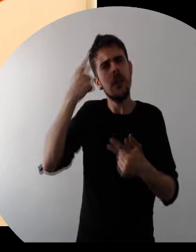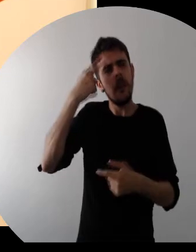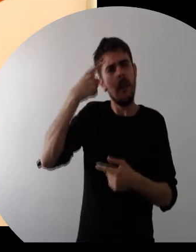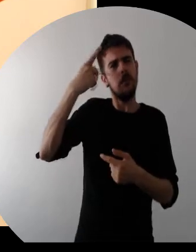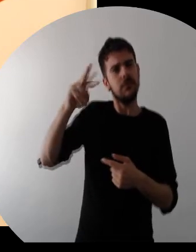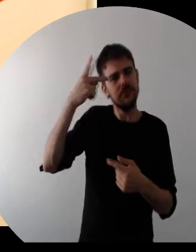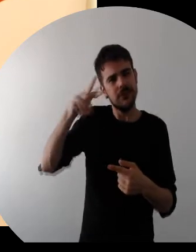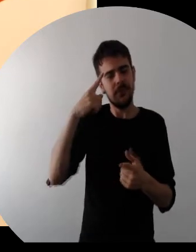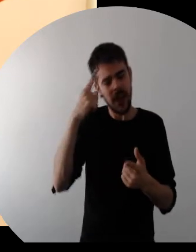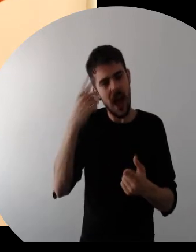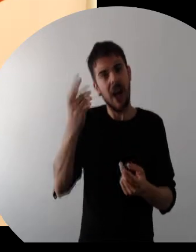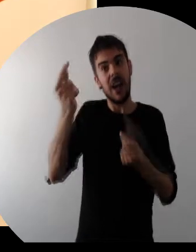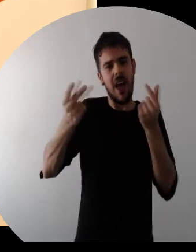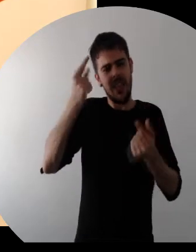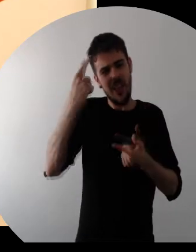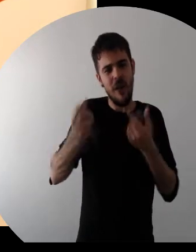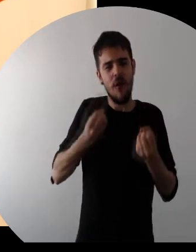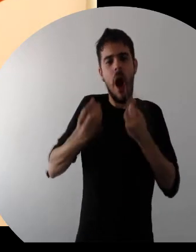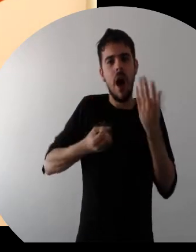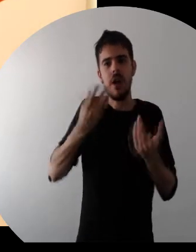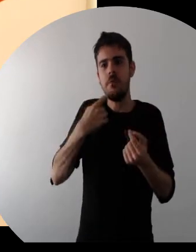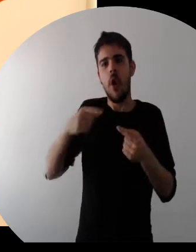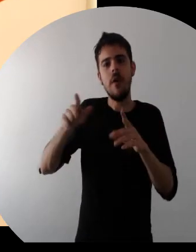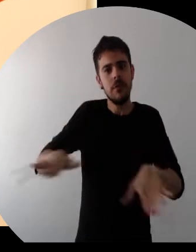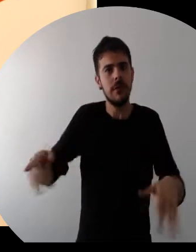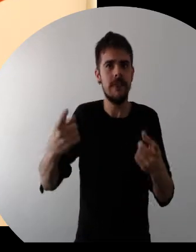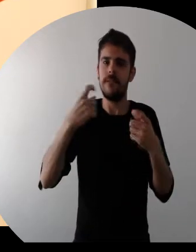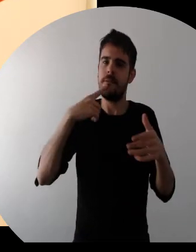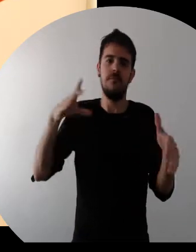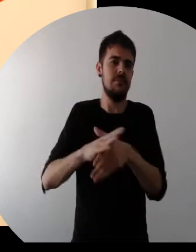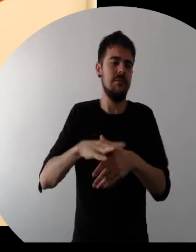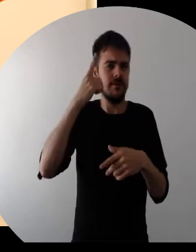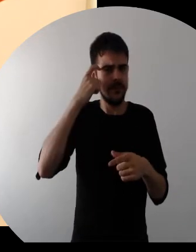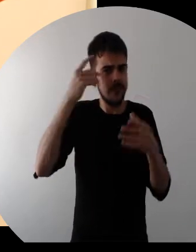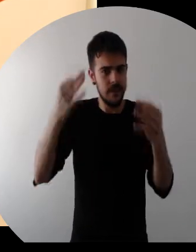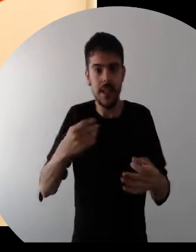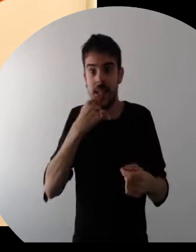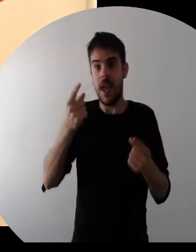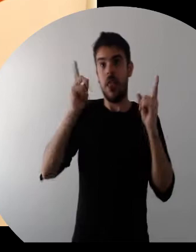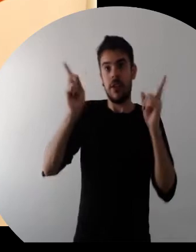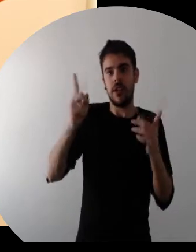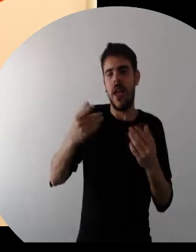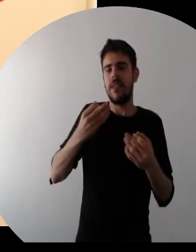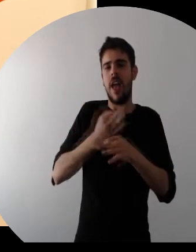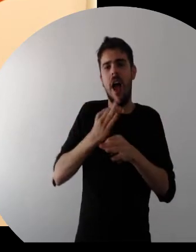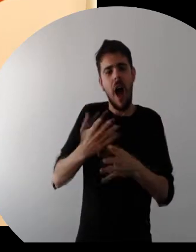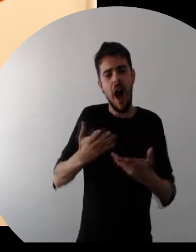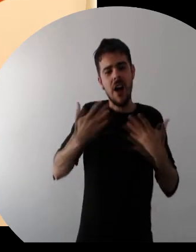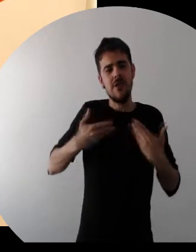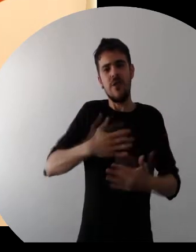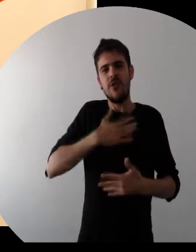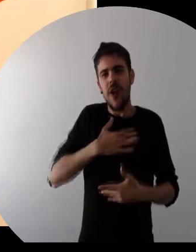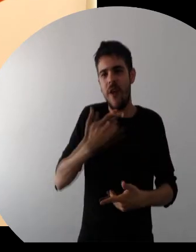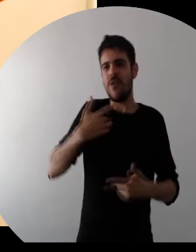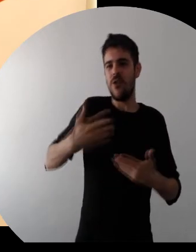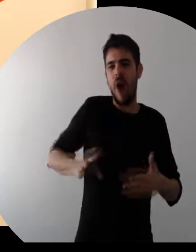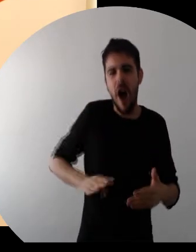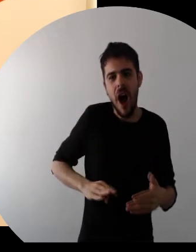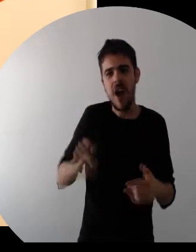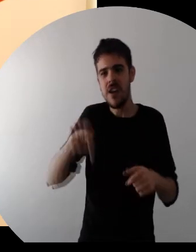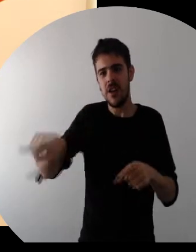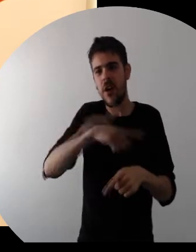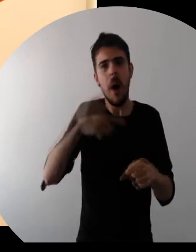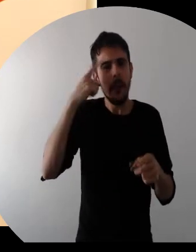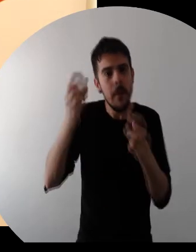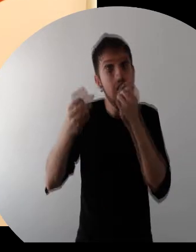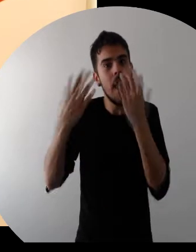en modo creativo, que es lo que necesitan los chicos para poder aprender. Cuando tienen un docente que está entusiasmado, con ganas, con pilas, los chicos aprenden mejor porque